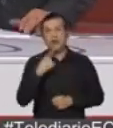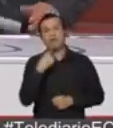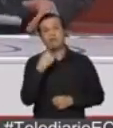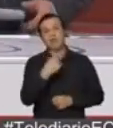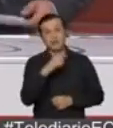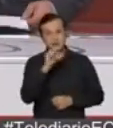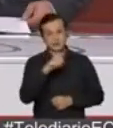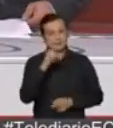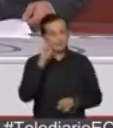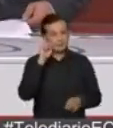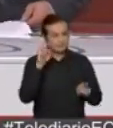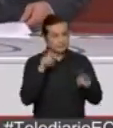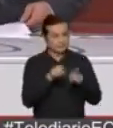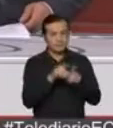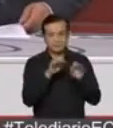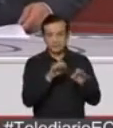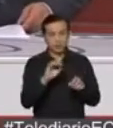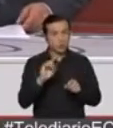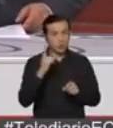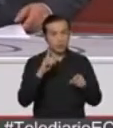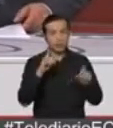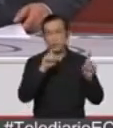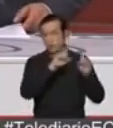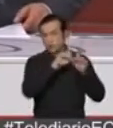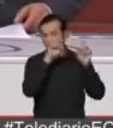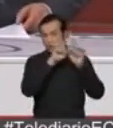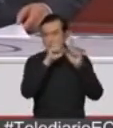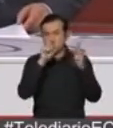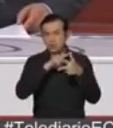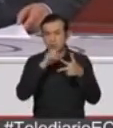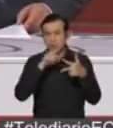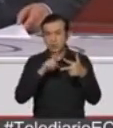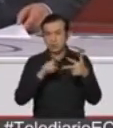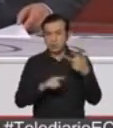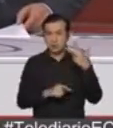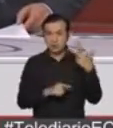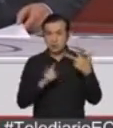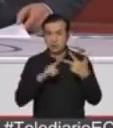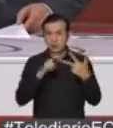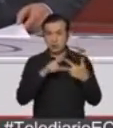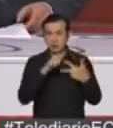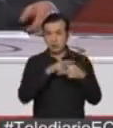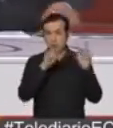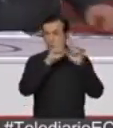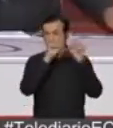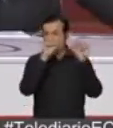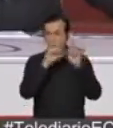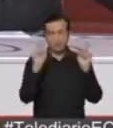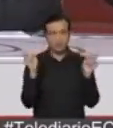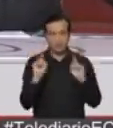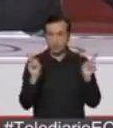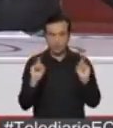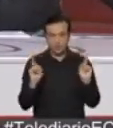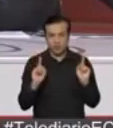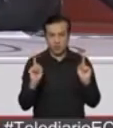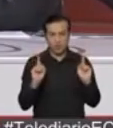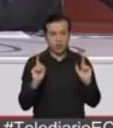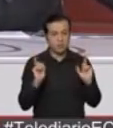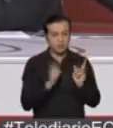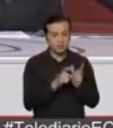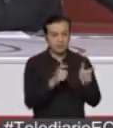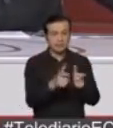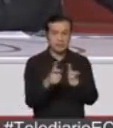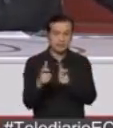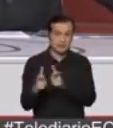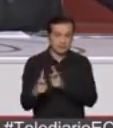de nuestra embajada en Beijing, advirtiendo que son 3 empresas, 3 establecimientos, no son empresas, son establecimientos. Fabricio, hay una